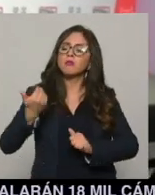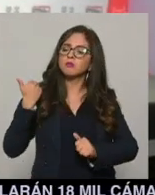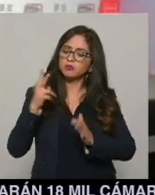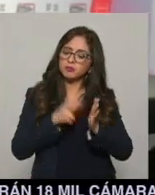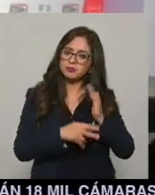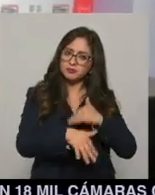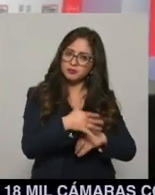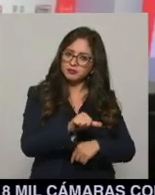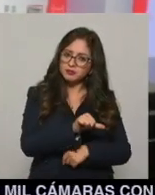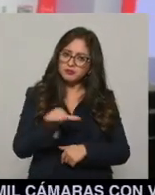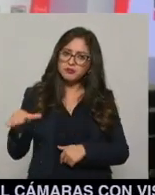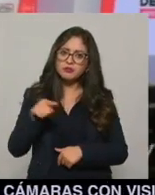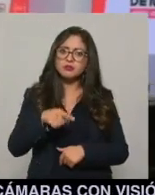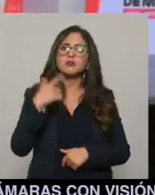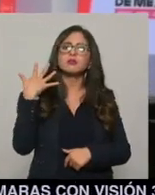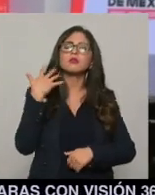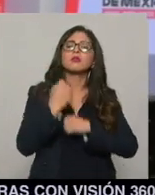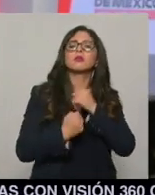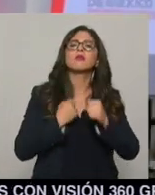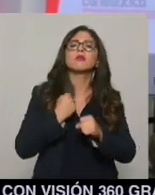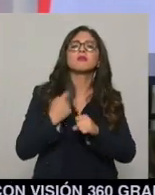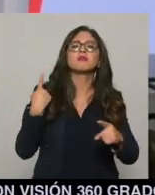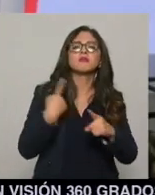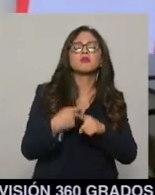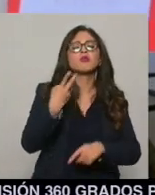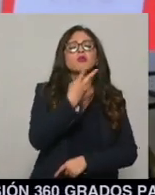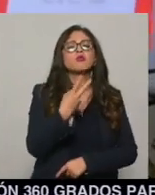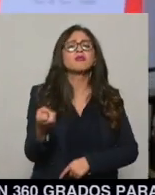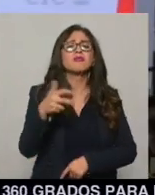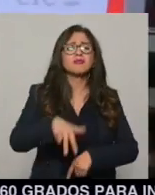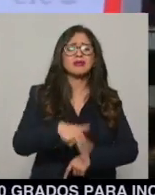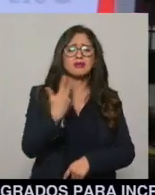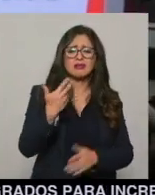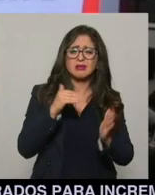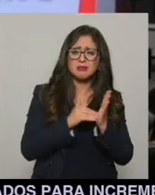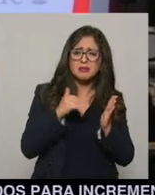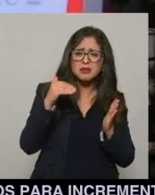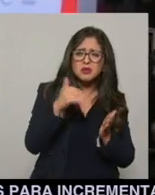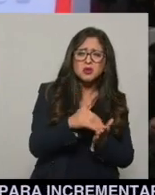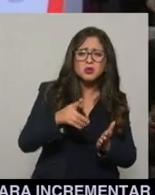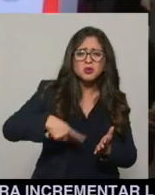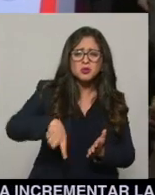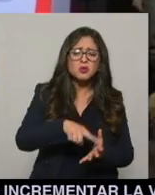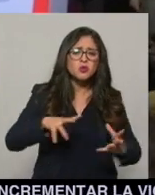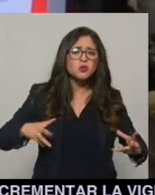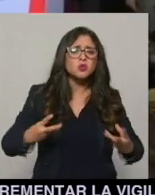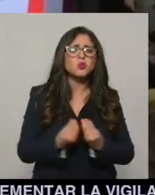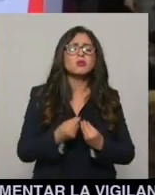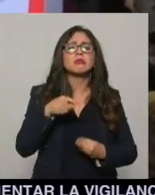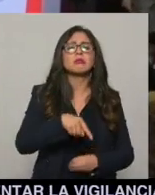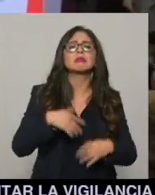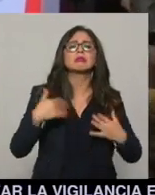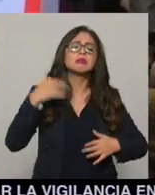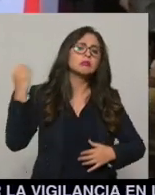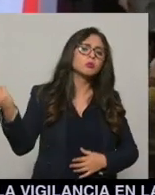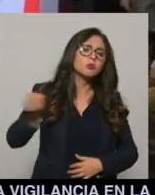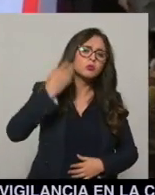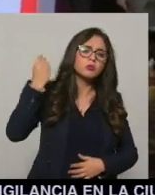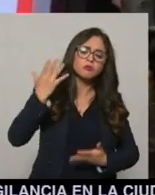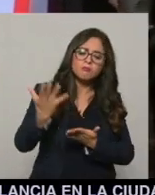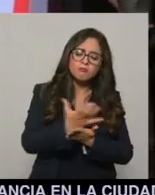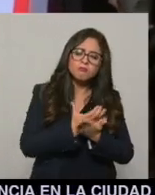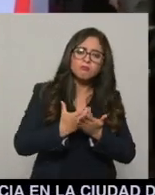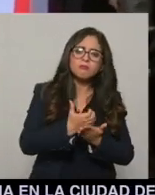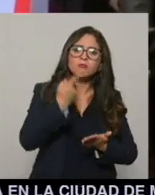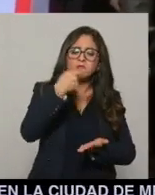hasta la fecha, en estos 5 años, 213 millones de dólares. Es uno de los eventos que ha beneficiado muchísimo a